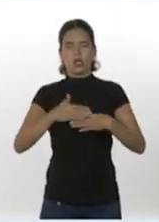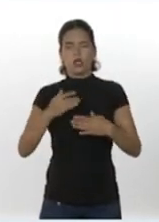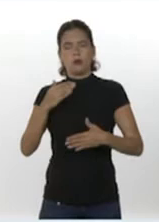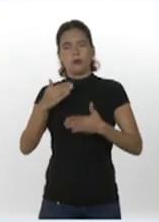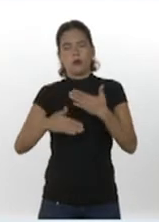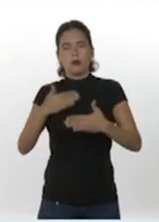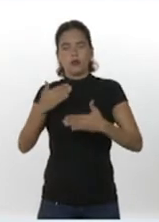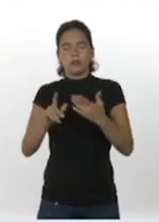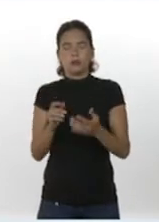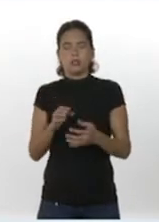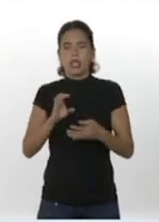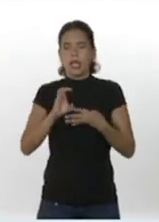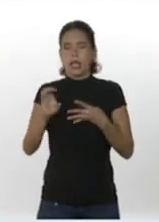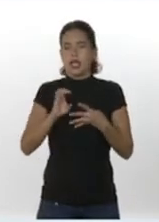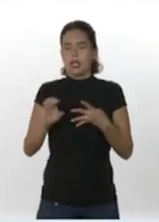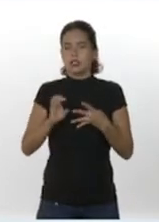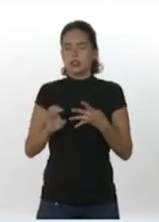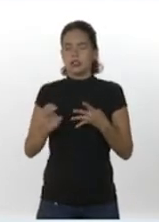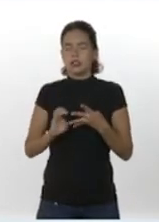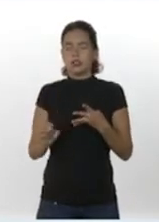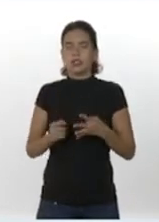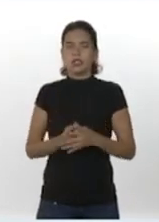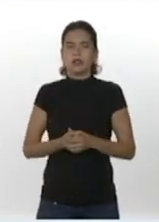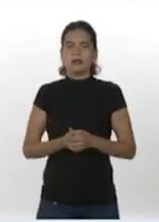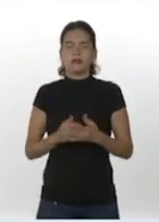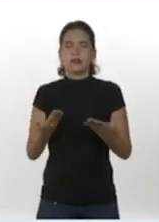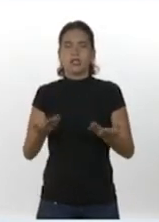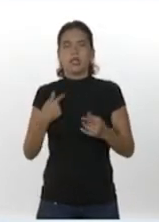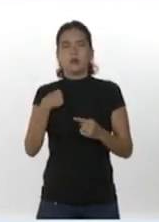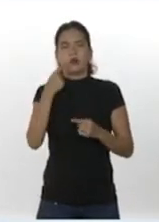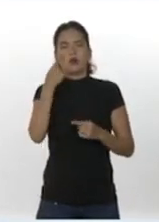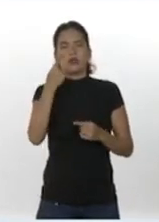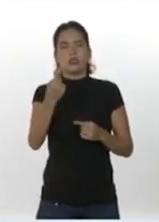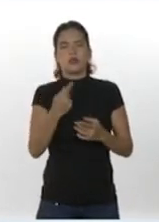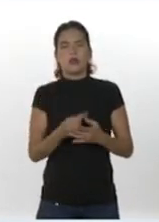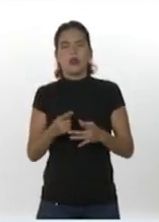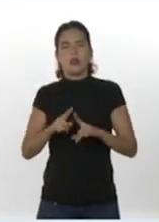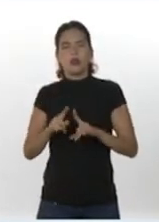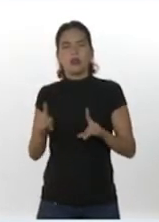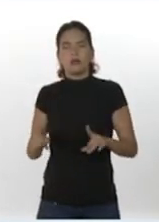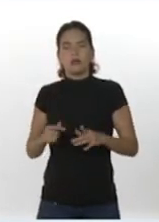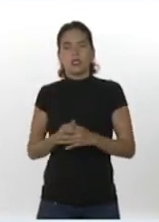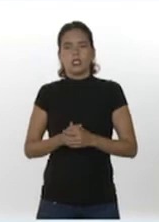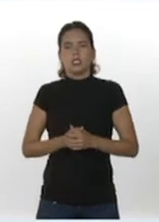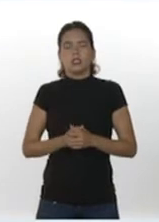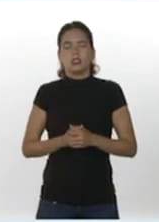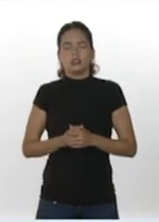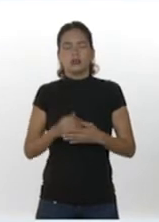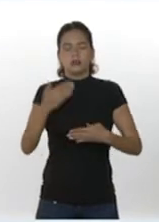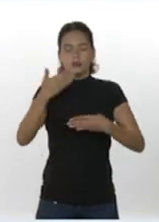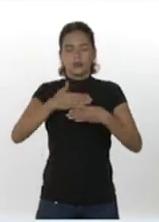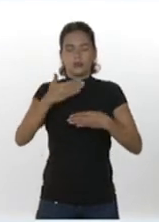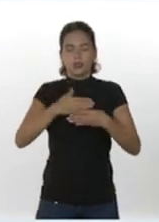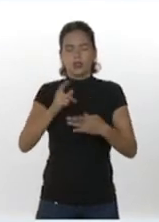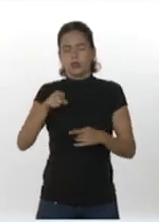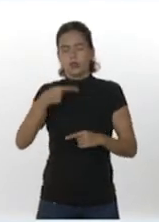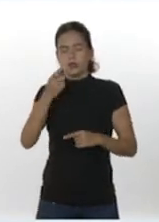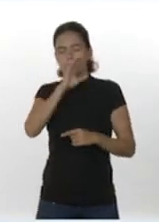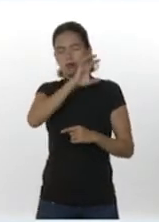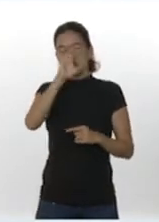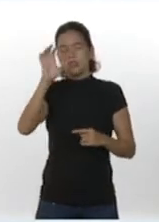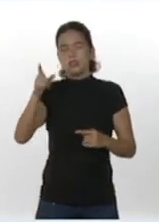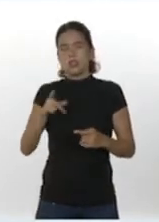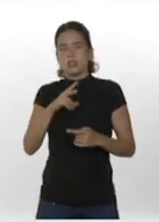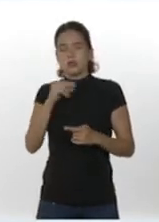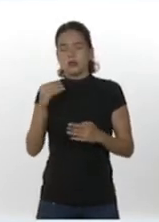pese a las características que hemos observado, la injerencia extranjera, y nos hemos